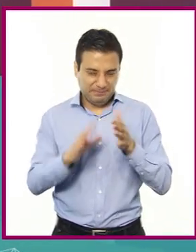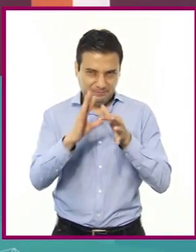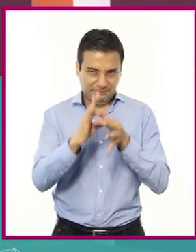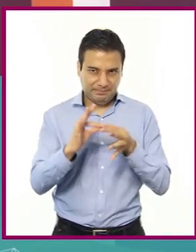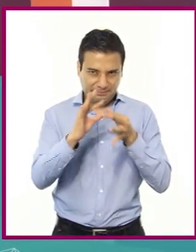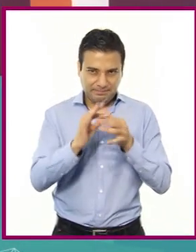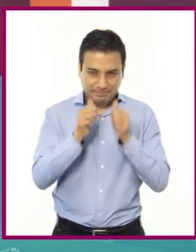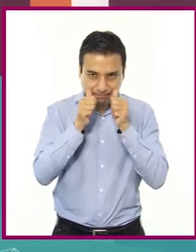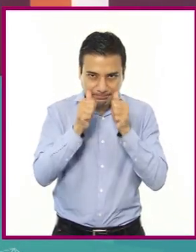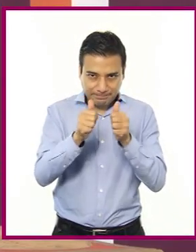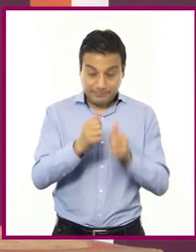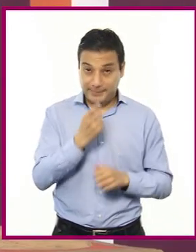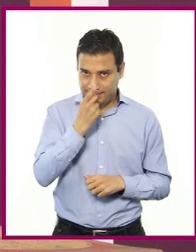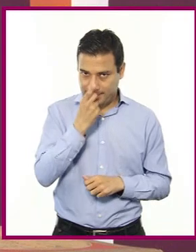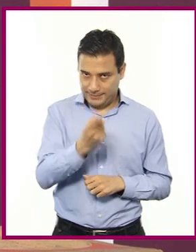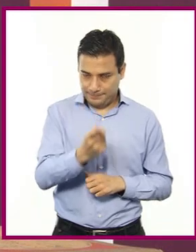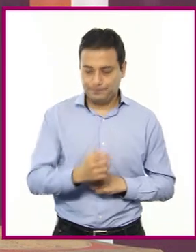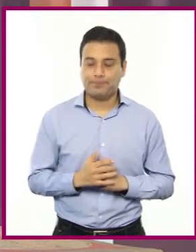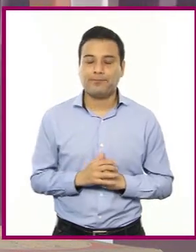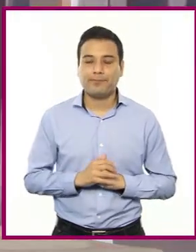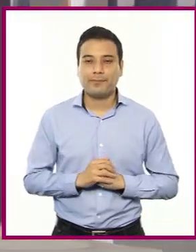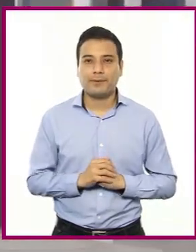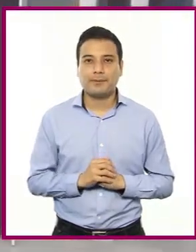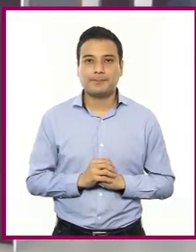Gómez. Dice así: